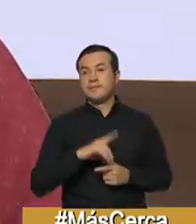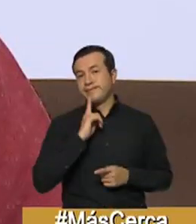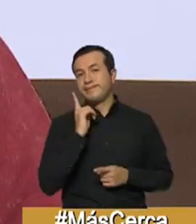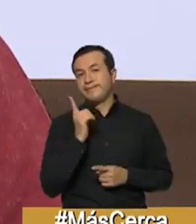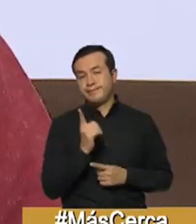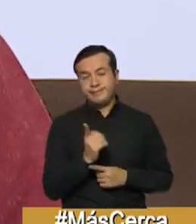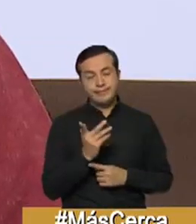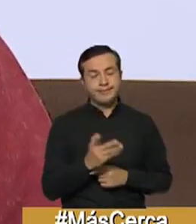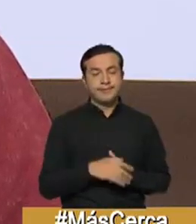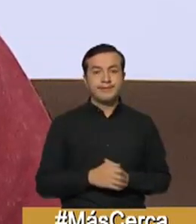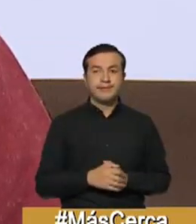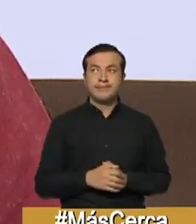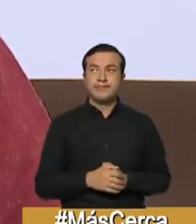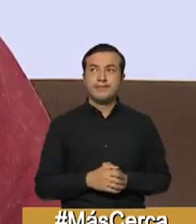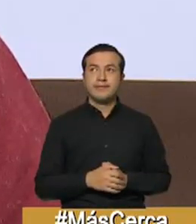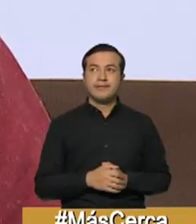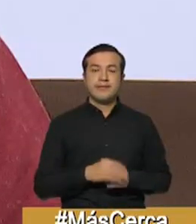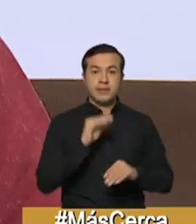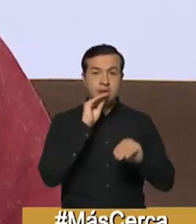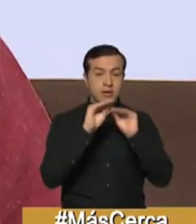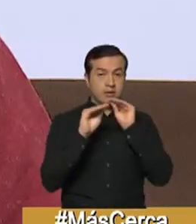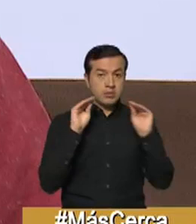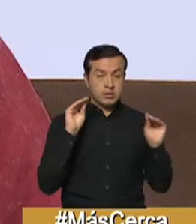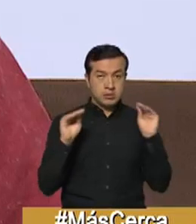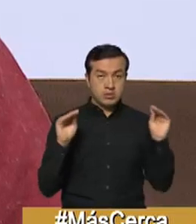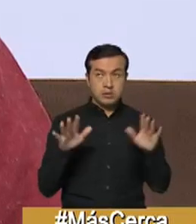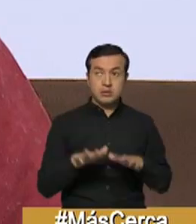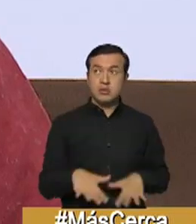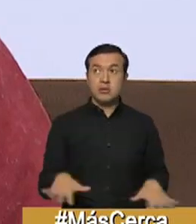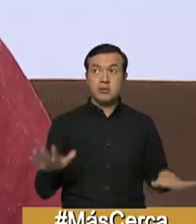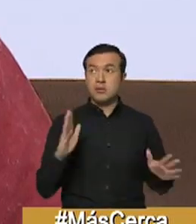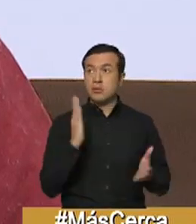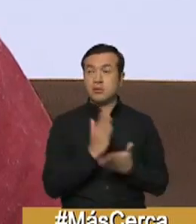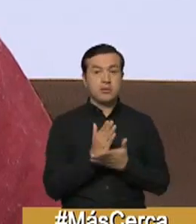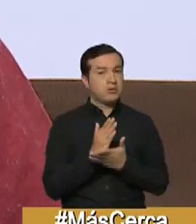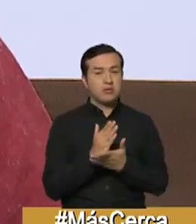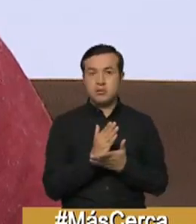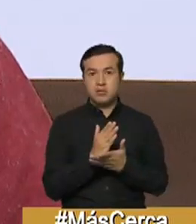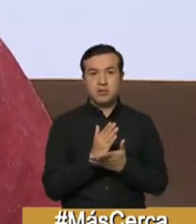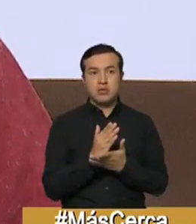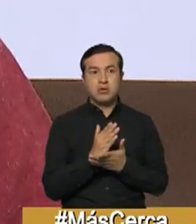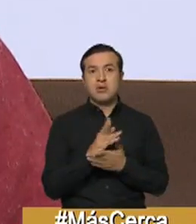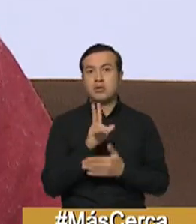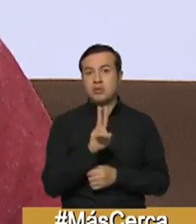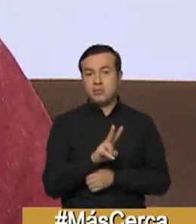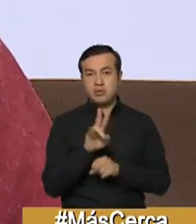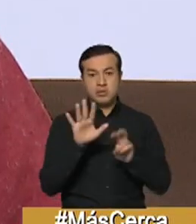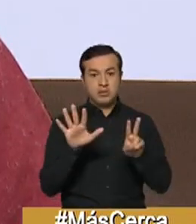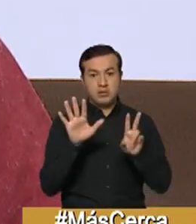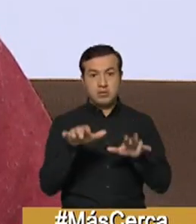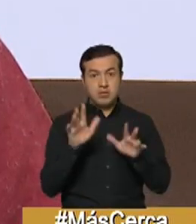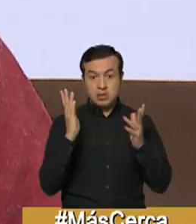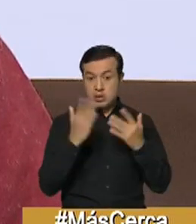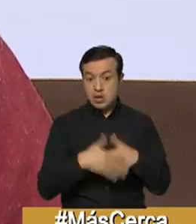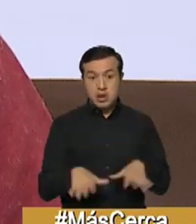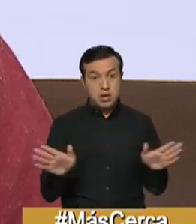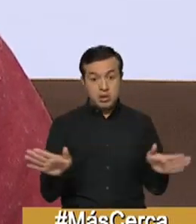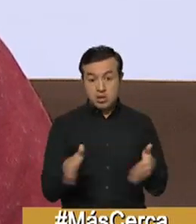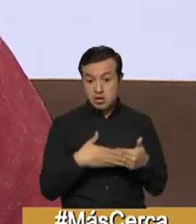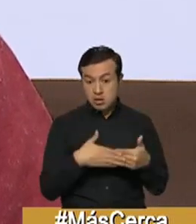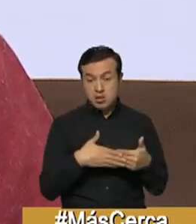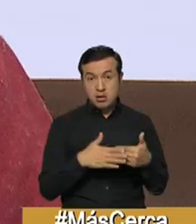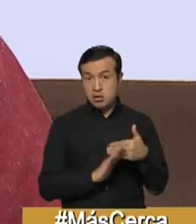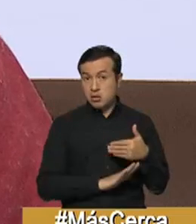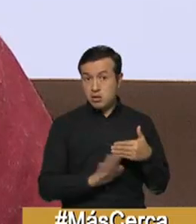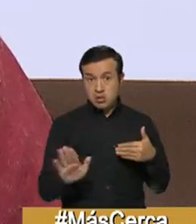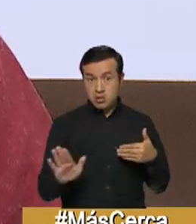pero les contaré que no para, o sea, no es que esos 27 perros, con eso